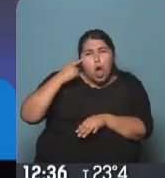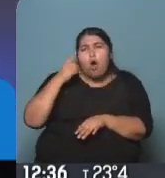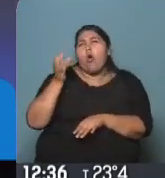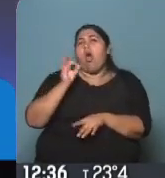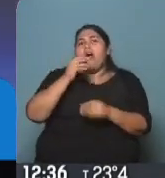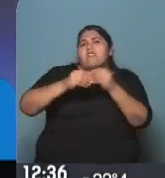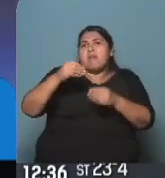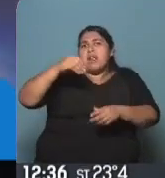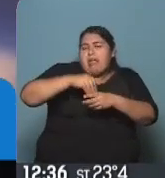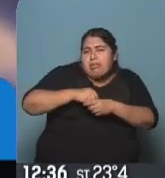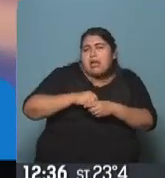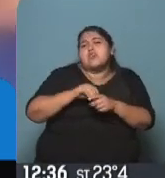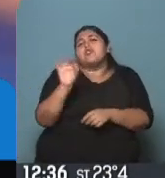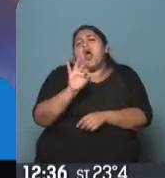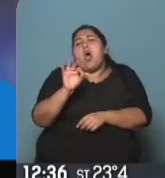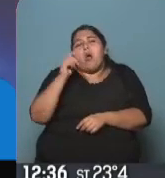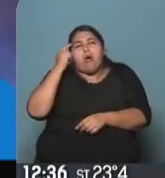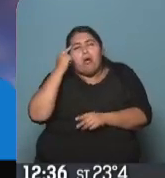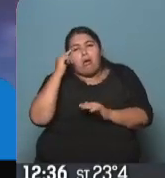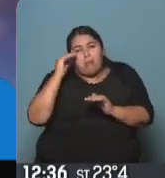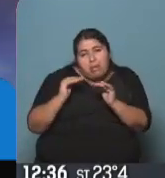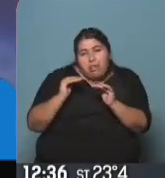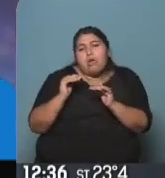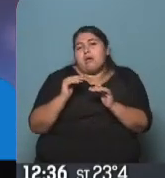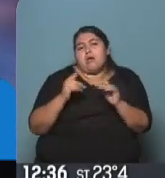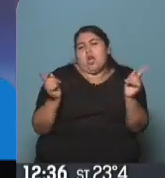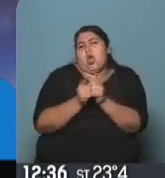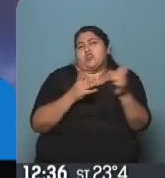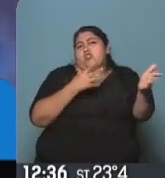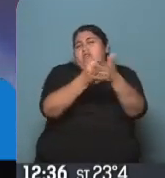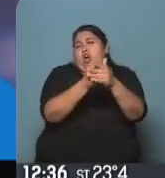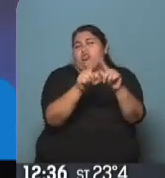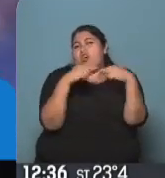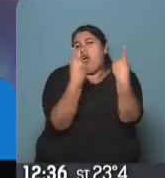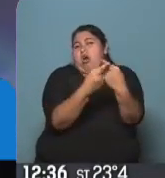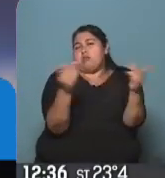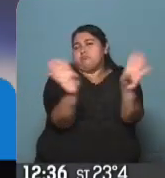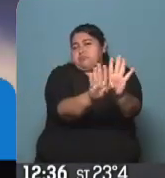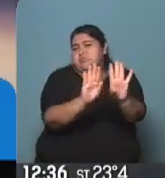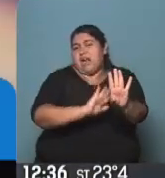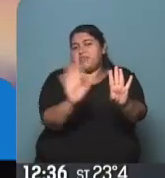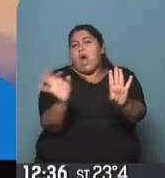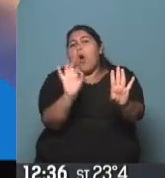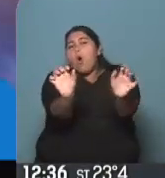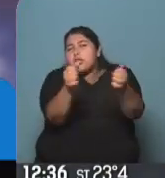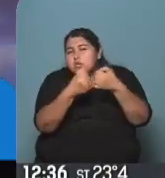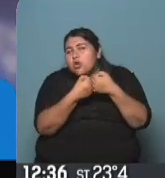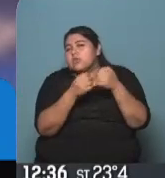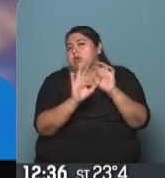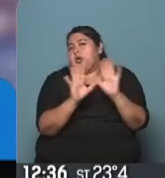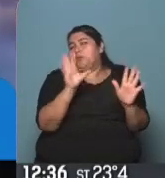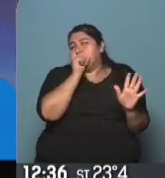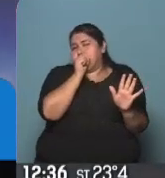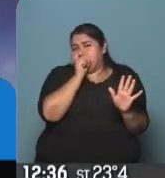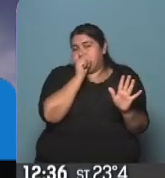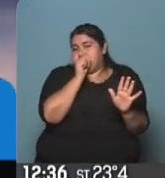que estaba un poco por el borde, se lo encerraba en la piecita del fondo, ¿no? Digo, esto, o se lo tenía escondido, nadie sabía. Y tiene